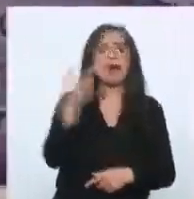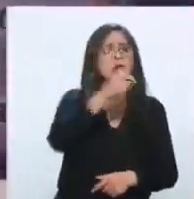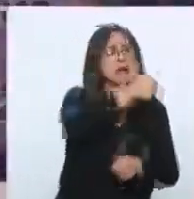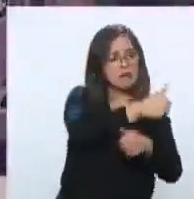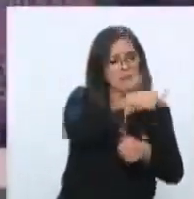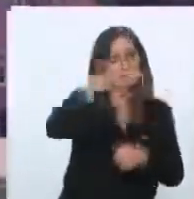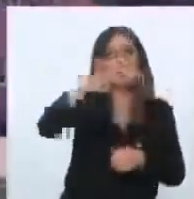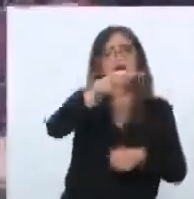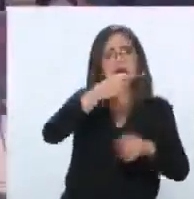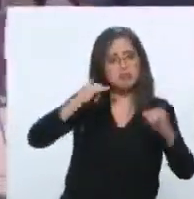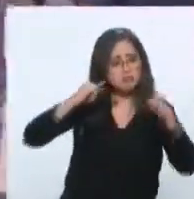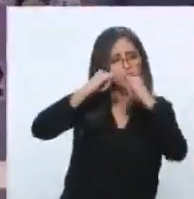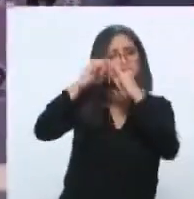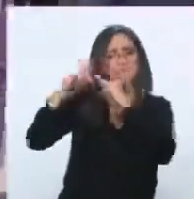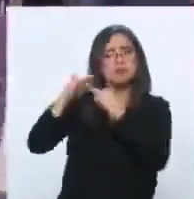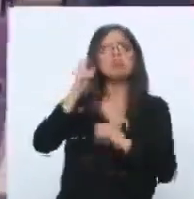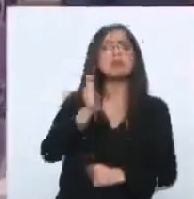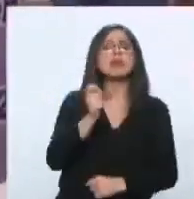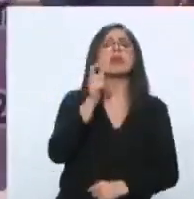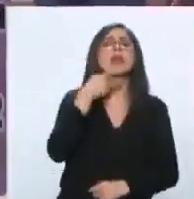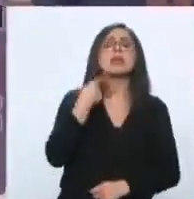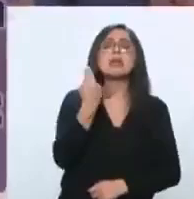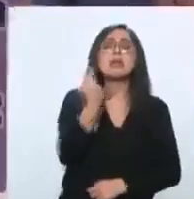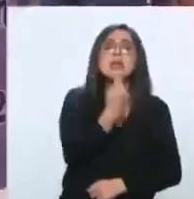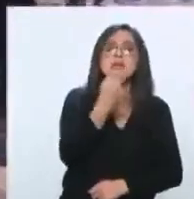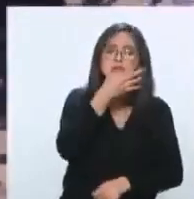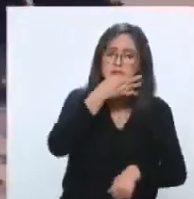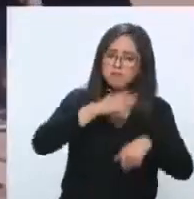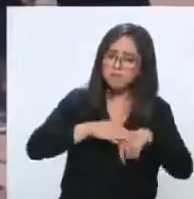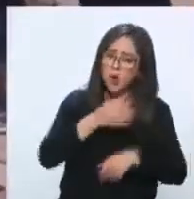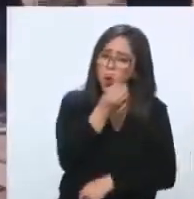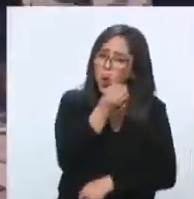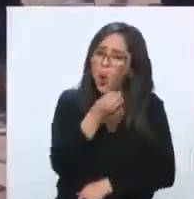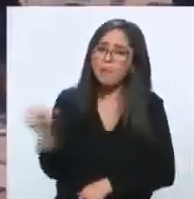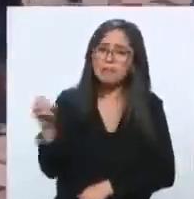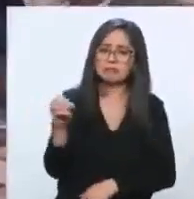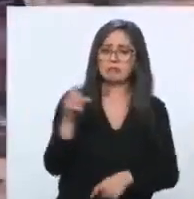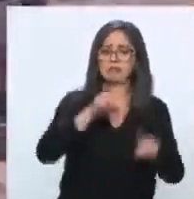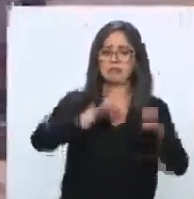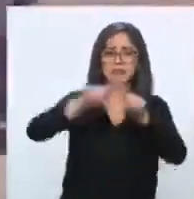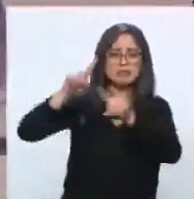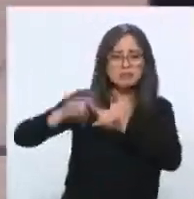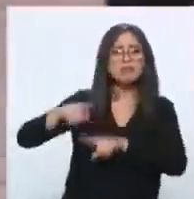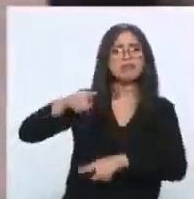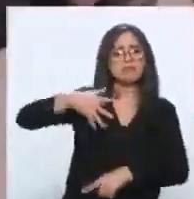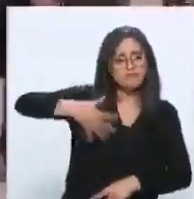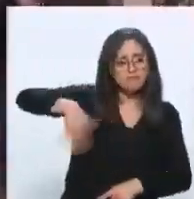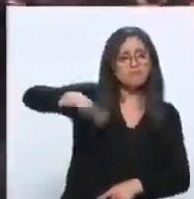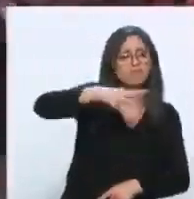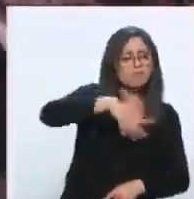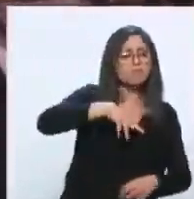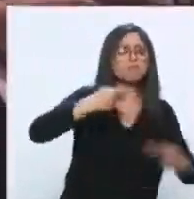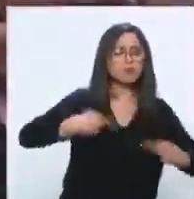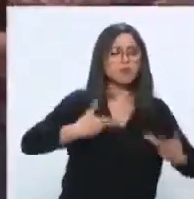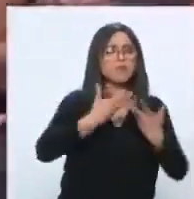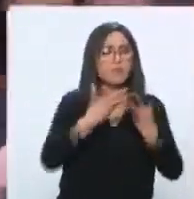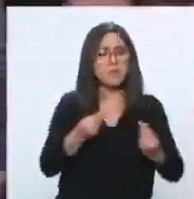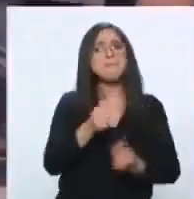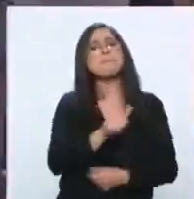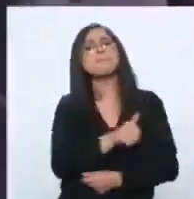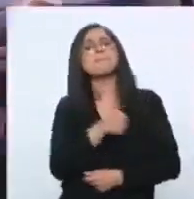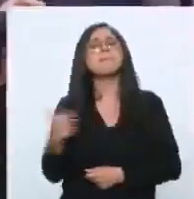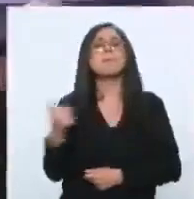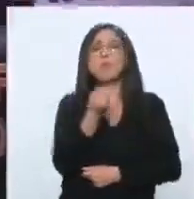obligaciones, y hay que subrayar esto, obligaciones que tenemos las diferentes instituciones en la búsqueda de personas desaparecidas, y la obligación